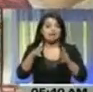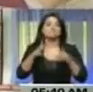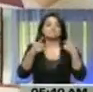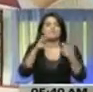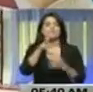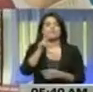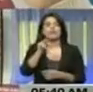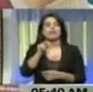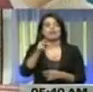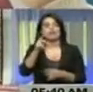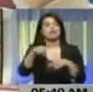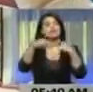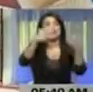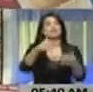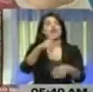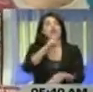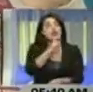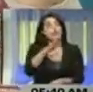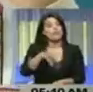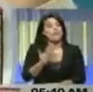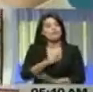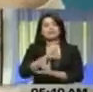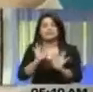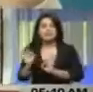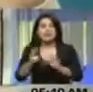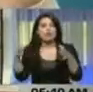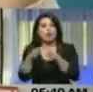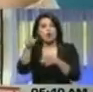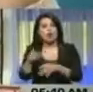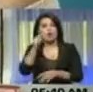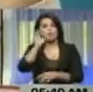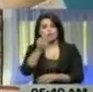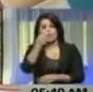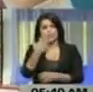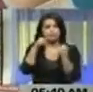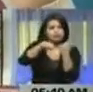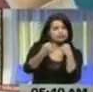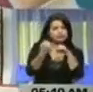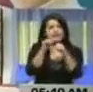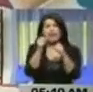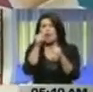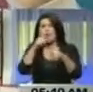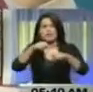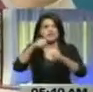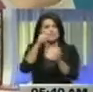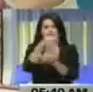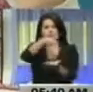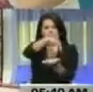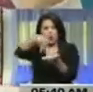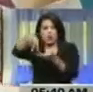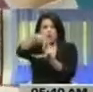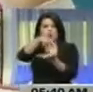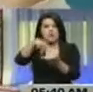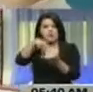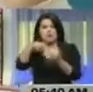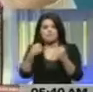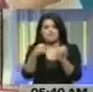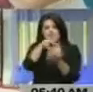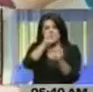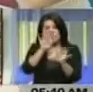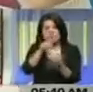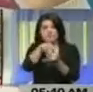dorada y es lo que quiere. Para eso está preparado porque tiene un desparpajo tremendo en el cuadrilátero, unos movimientos increíbles. Le dedicaba esa medalla a todo el